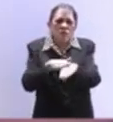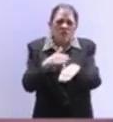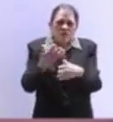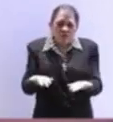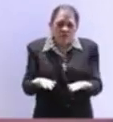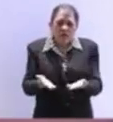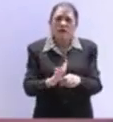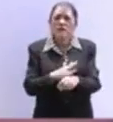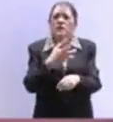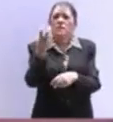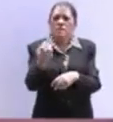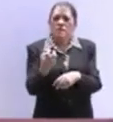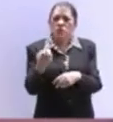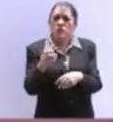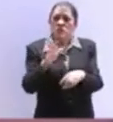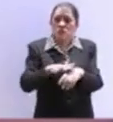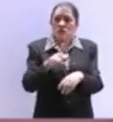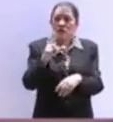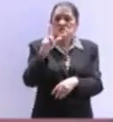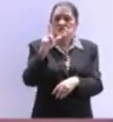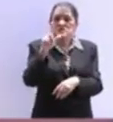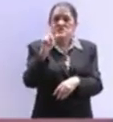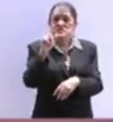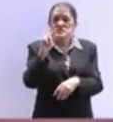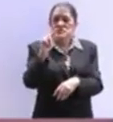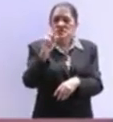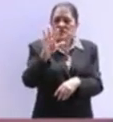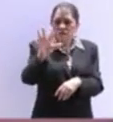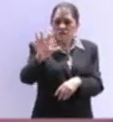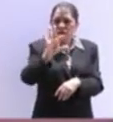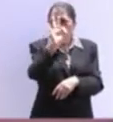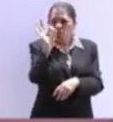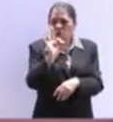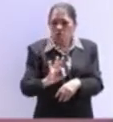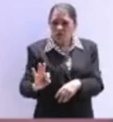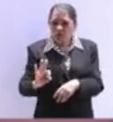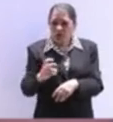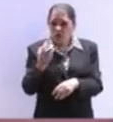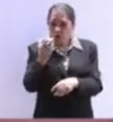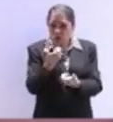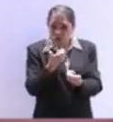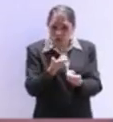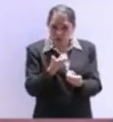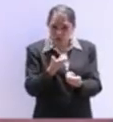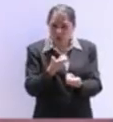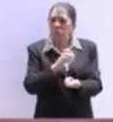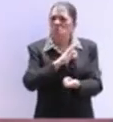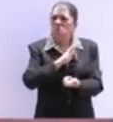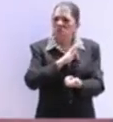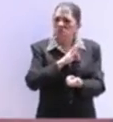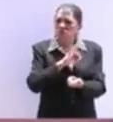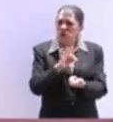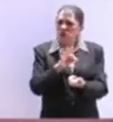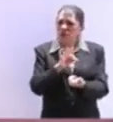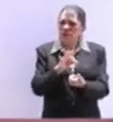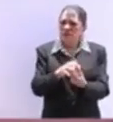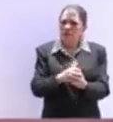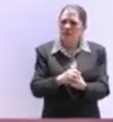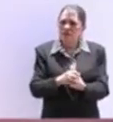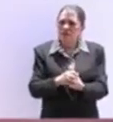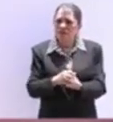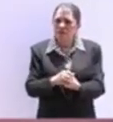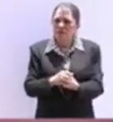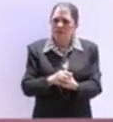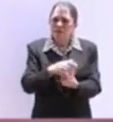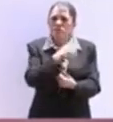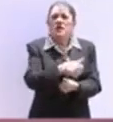más del 85% de los recursos del fondo que se destinan a estos